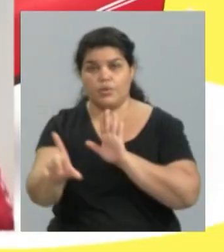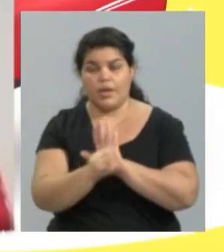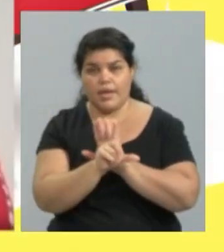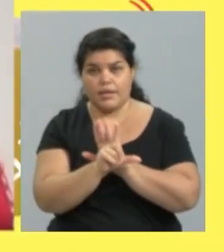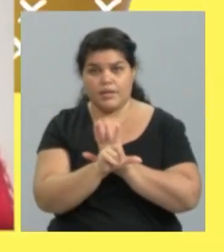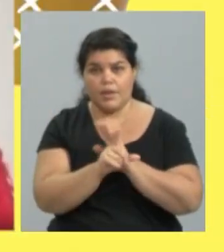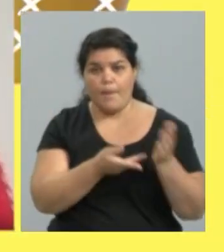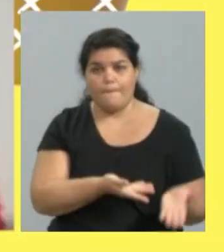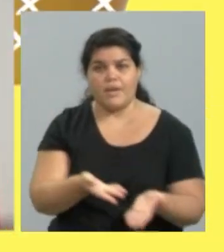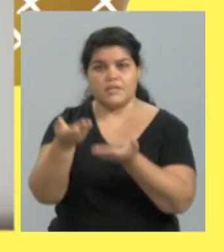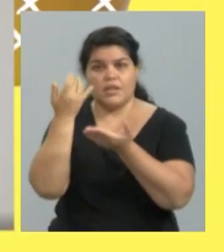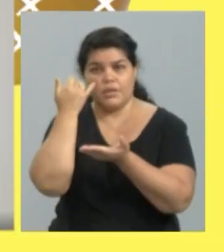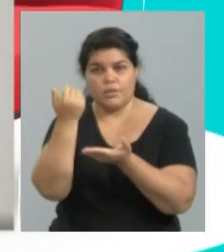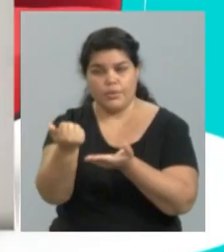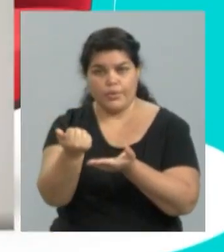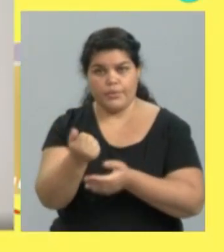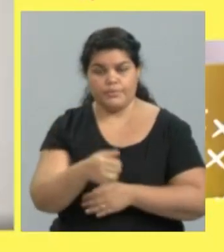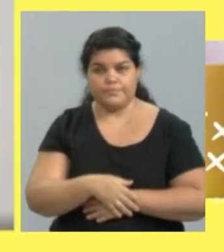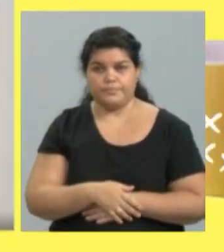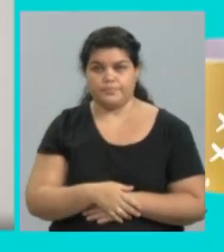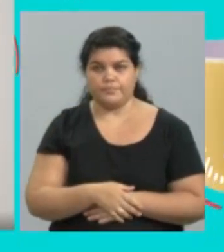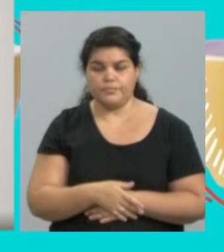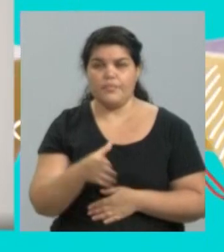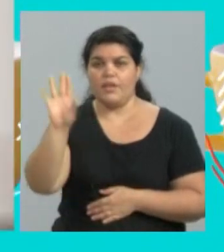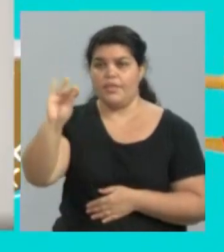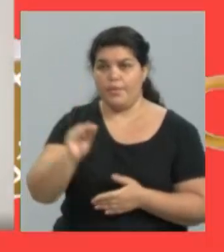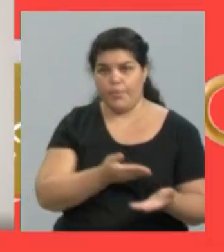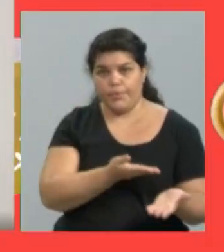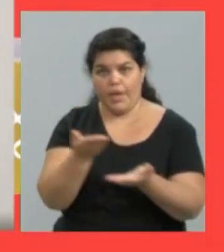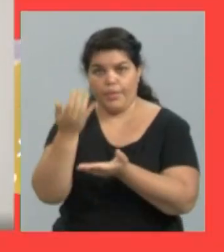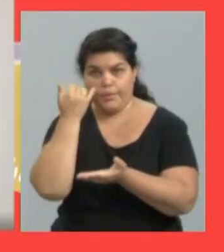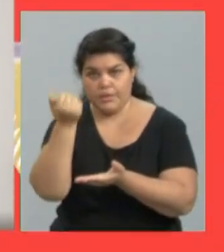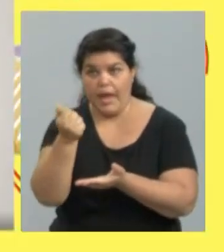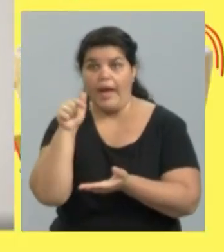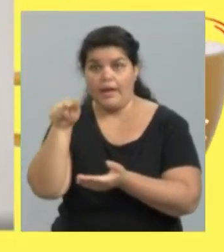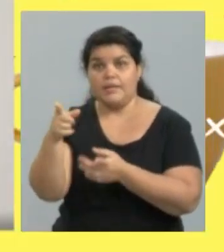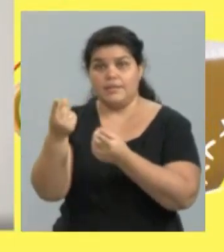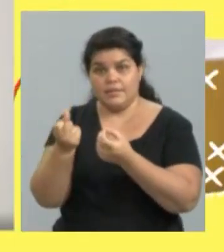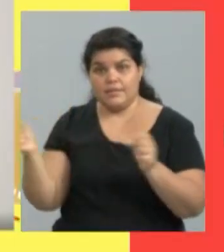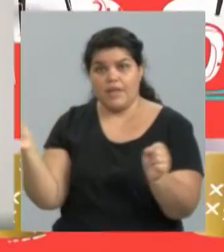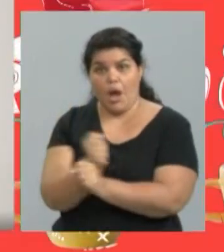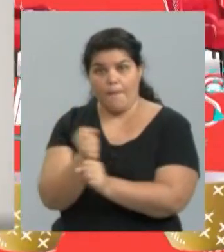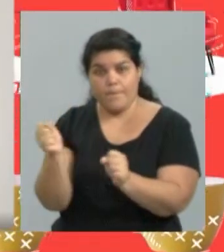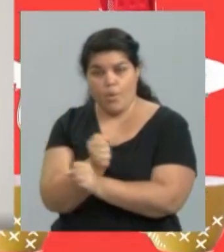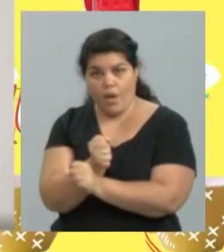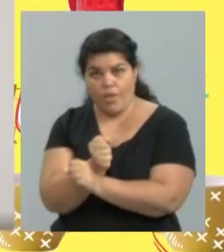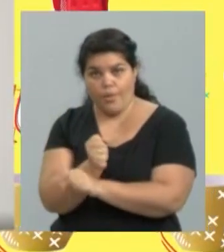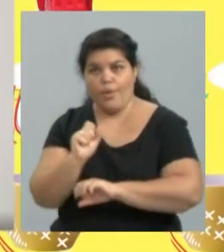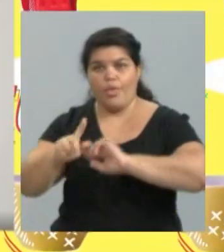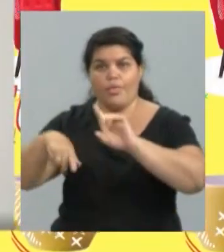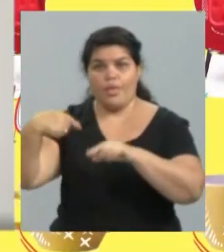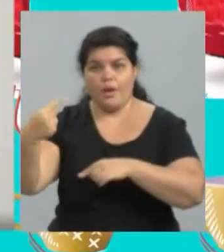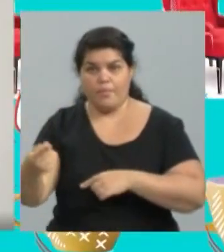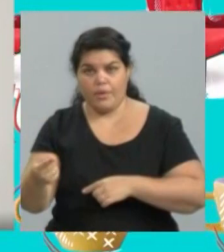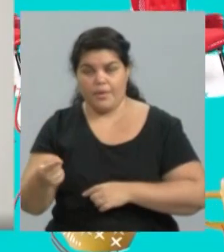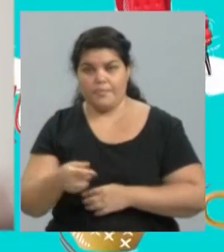que se presentó, ¿no? Que bueno, que se presentó en diputados, porque primero tiene que tener media sanción en diputados, así que también esto